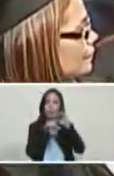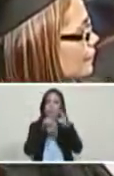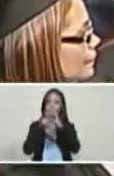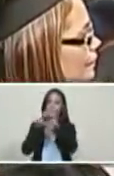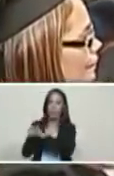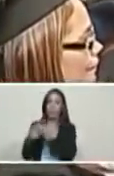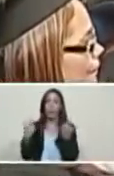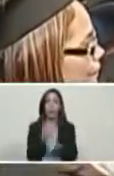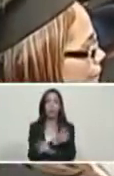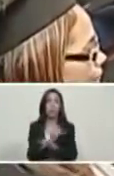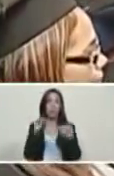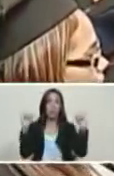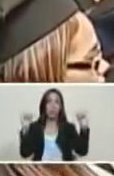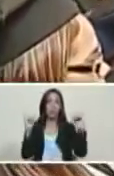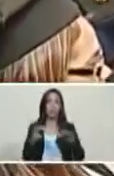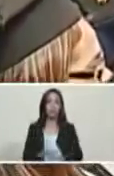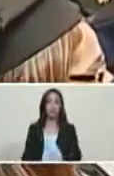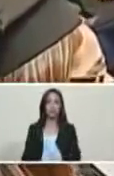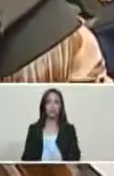la independencia.